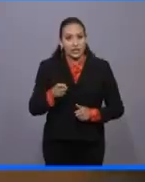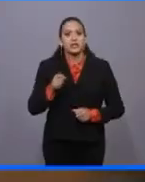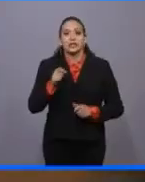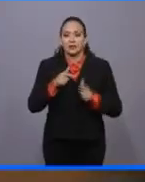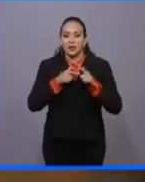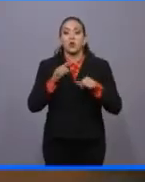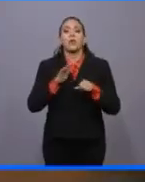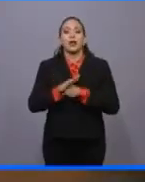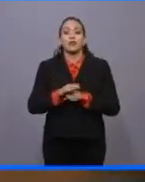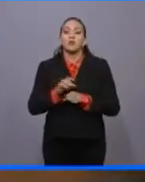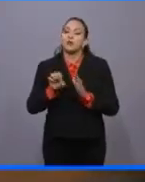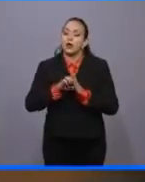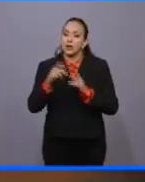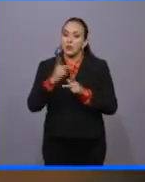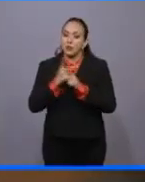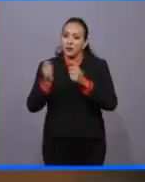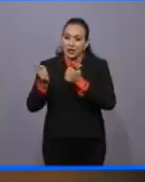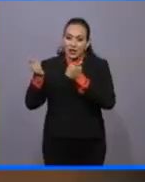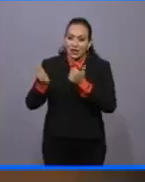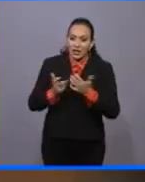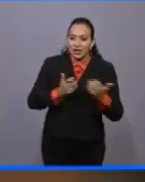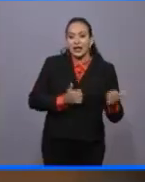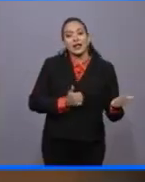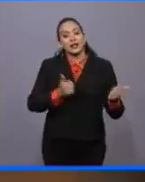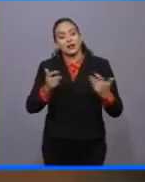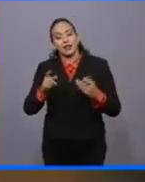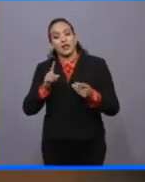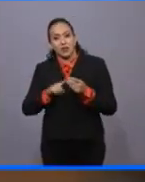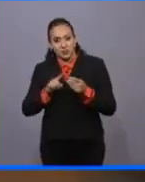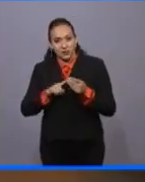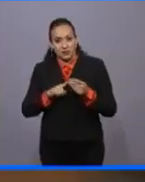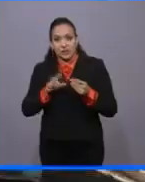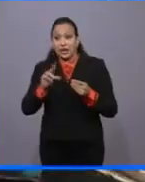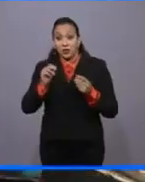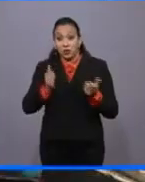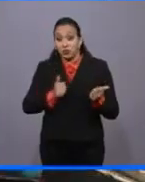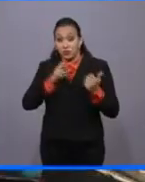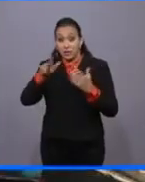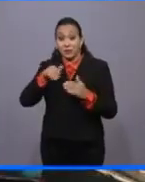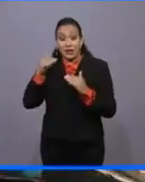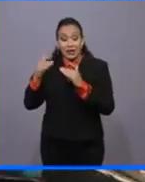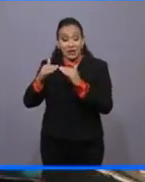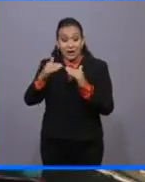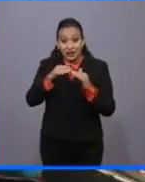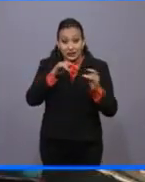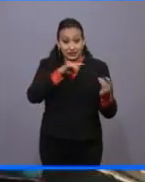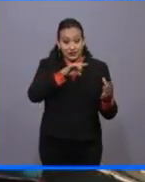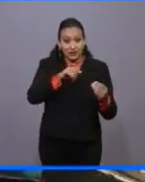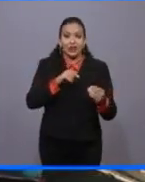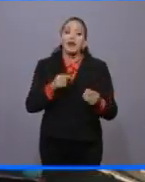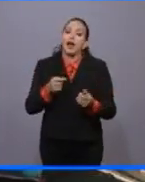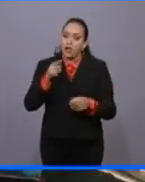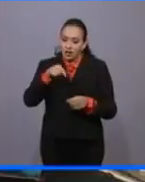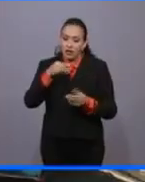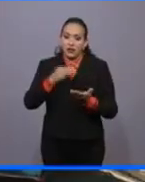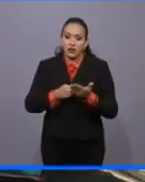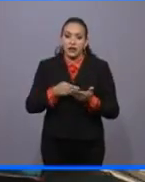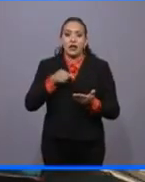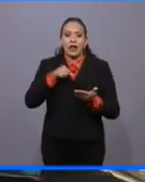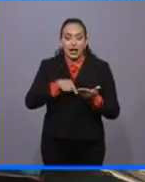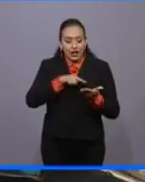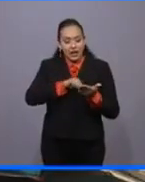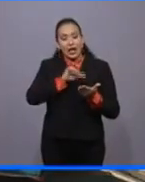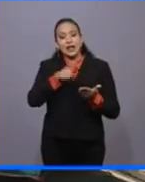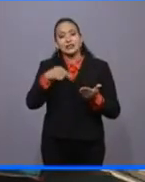procederá contra las mercancías importadas temporalmente que no se dirijan a los domicilios registrados. La carta